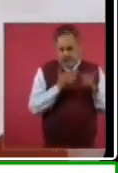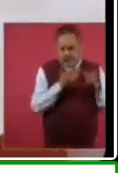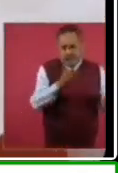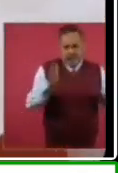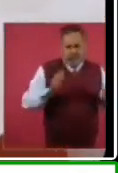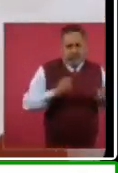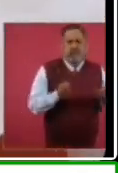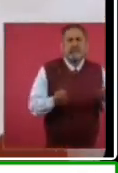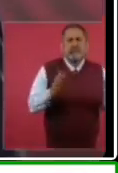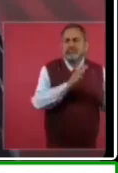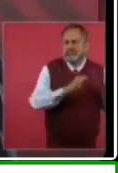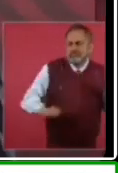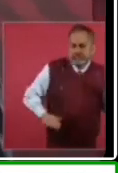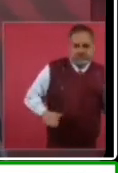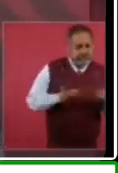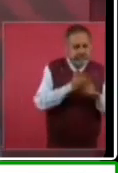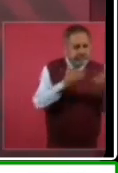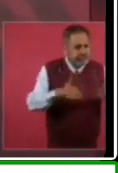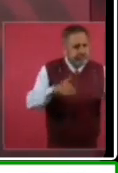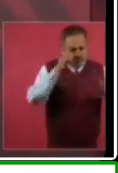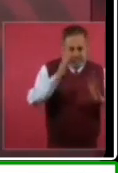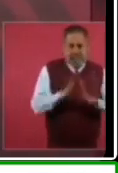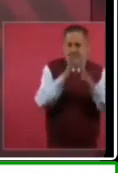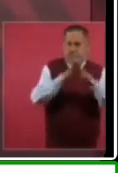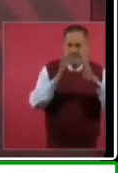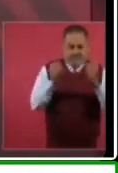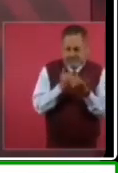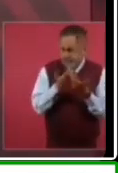de candidatos a participar,